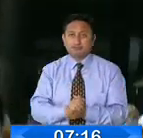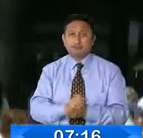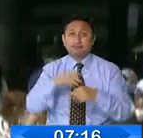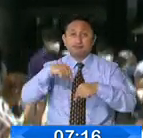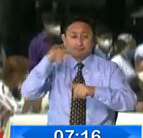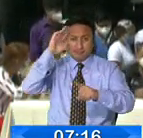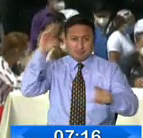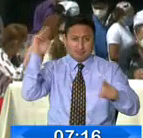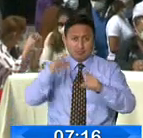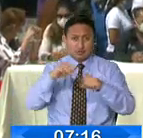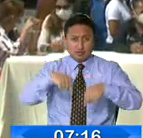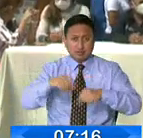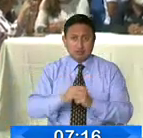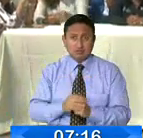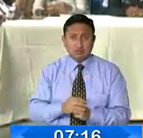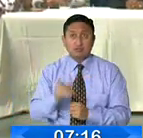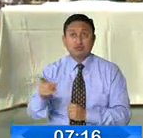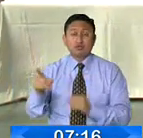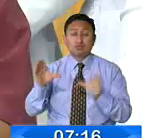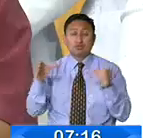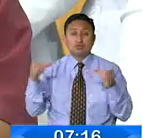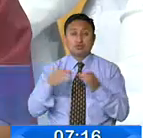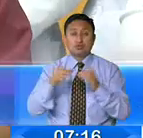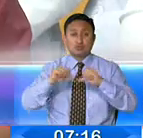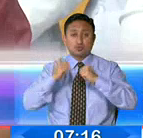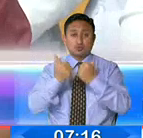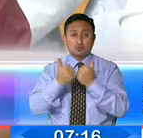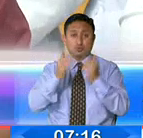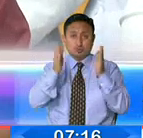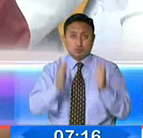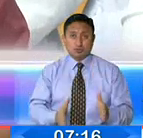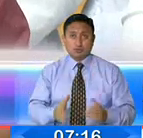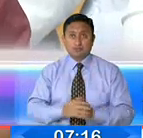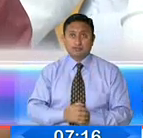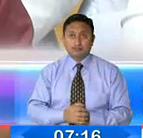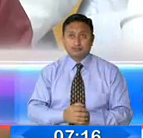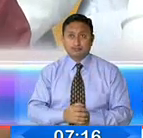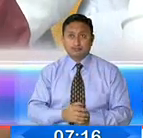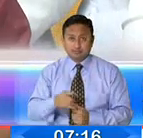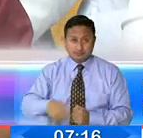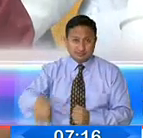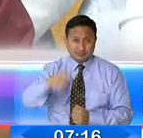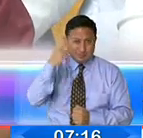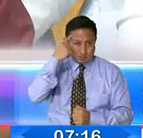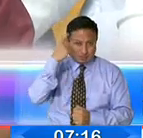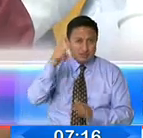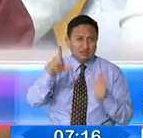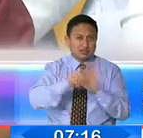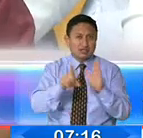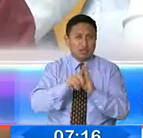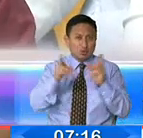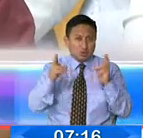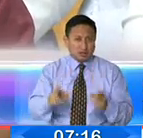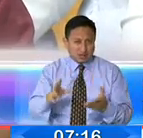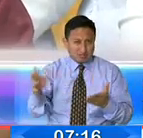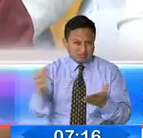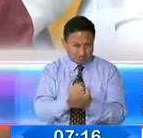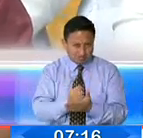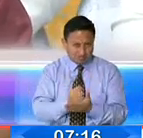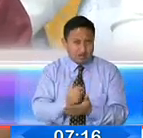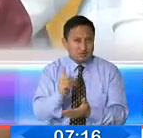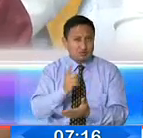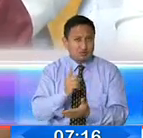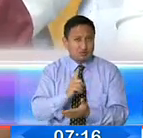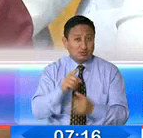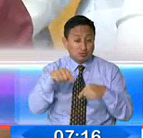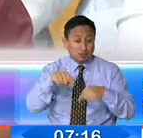también fue dirigido a los bloques parlamentarios. Que no se les ocurra derogar la ley humanitaria y que si quieren